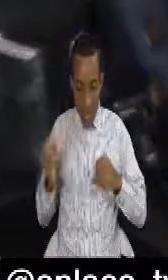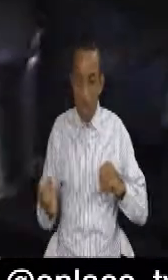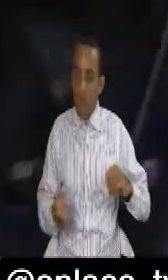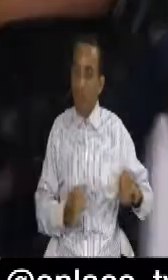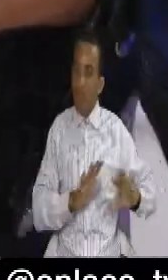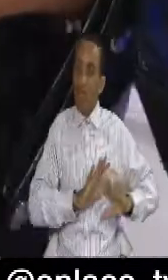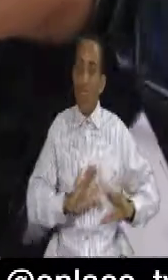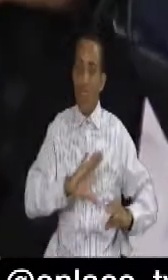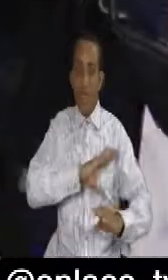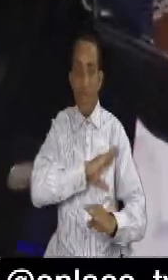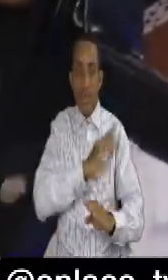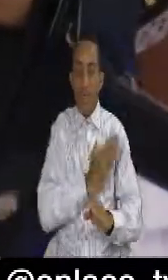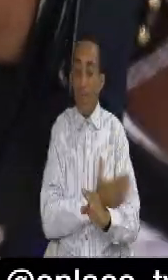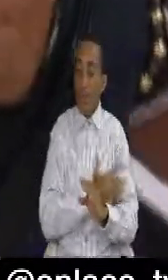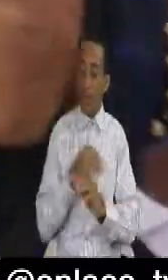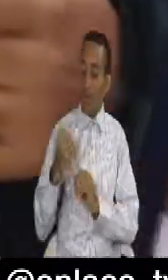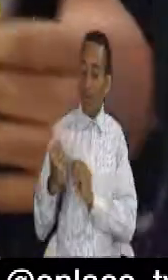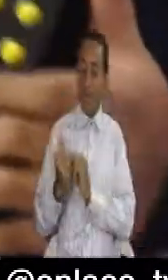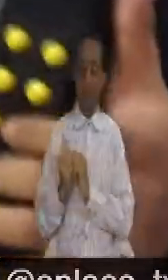es contigo.